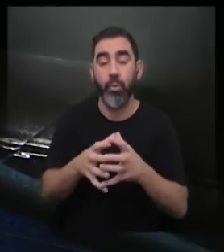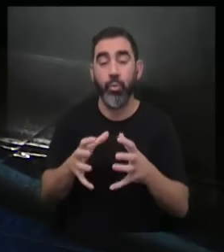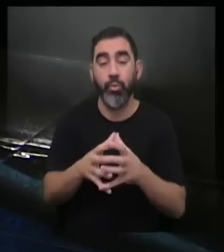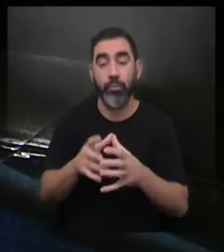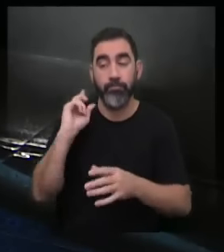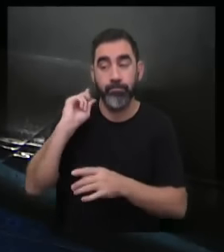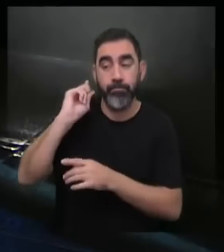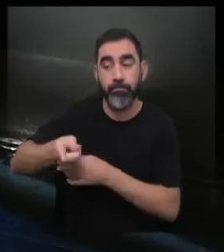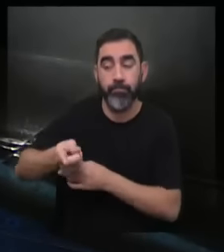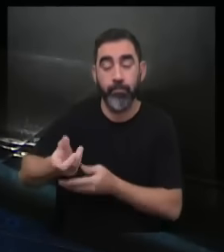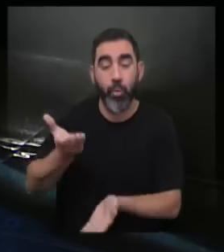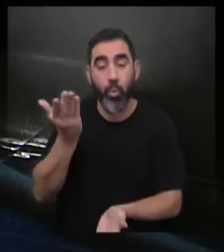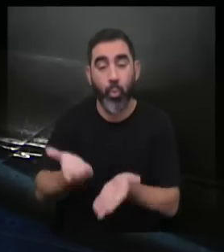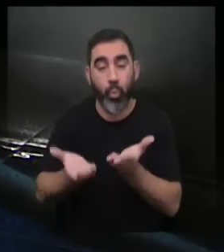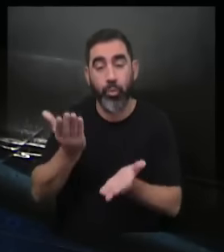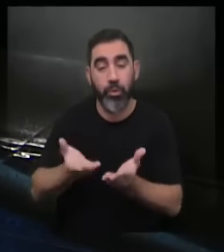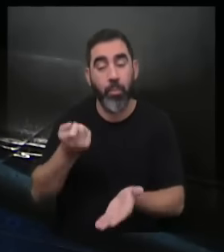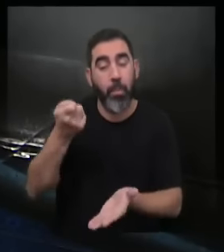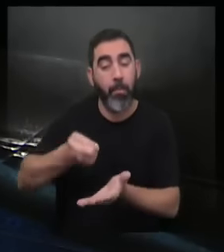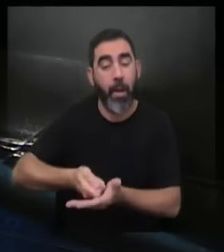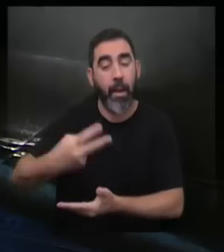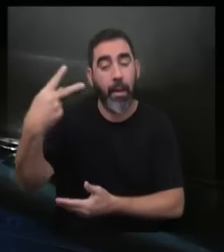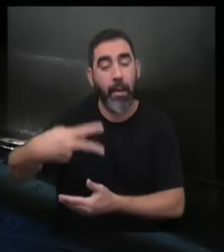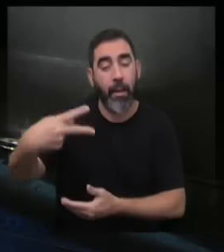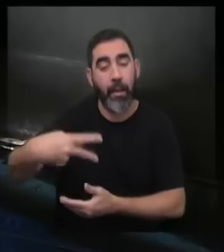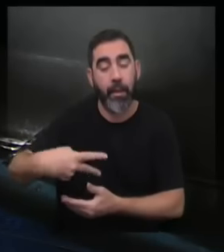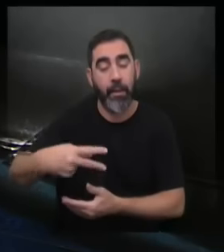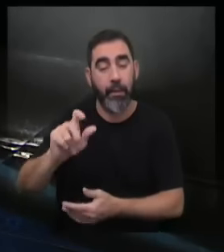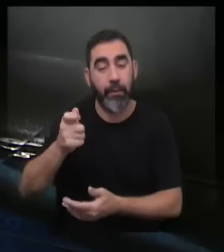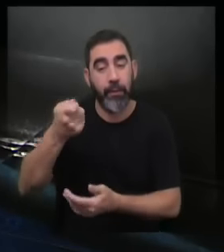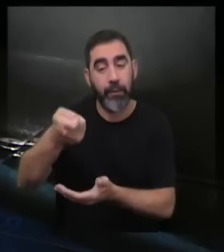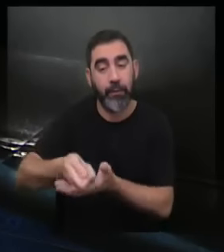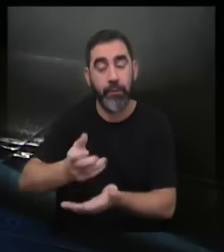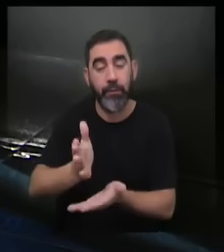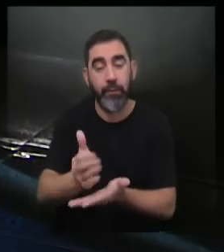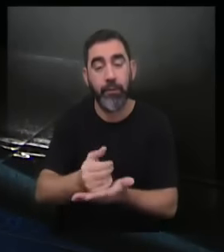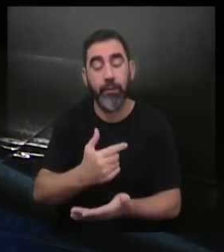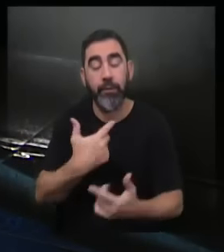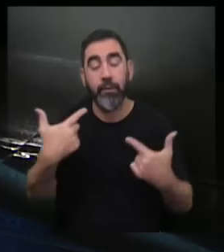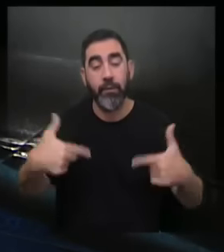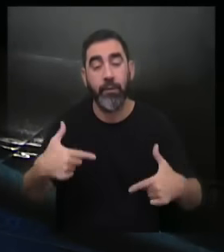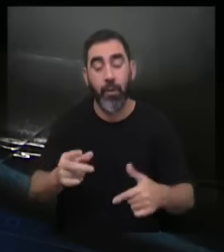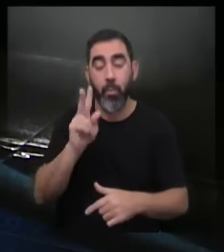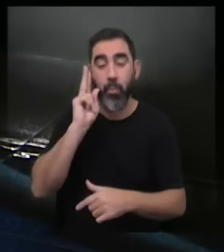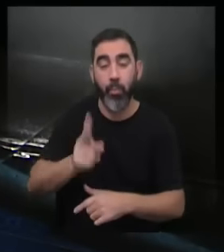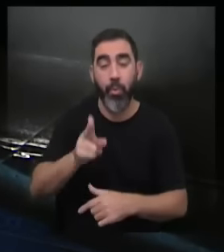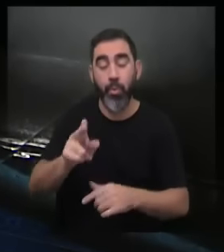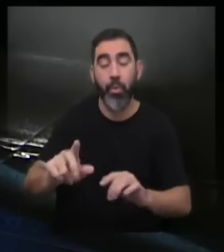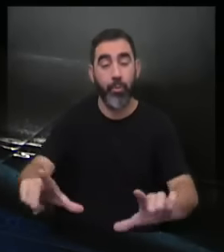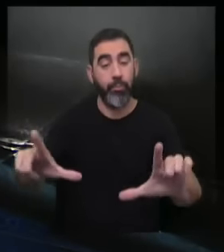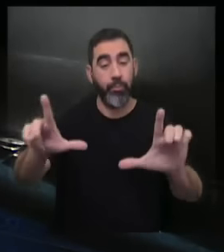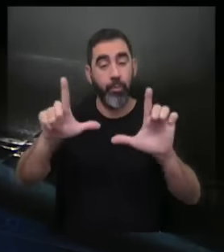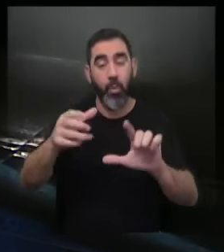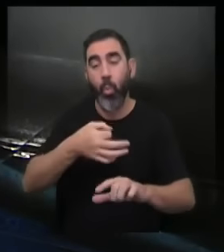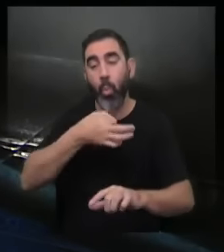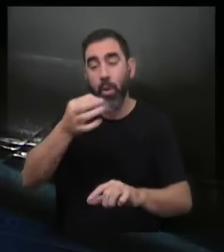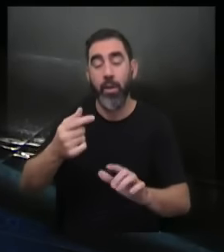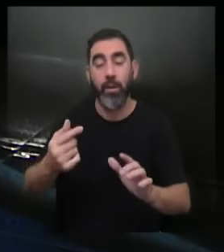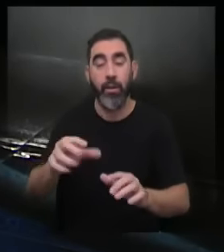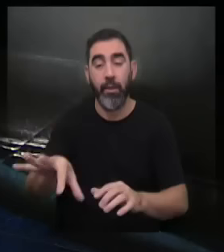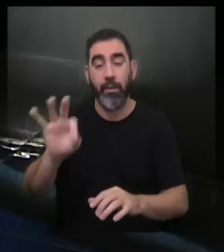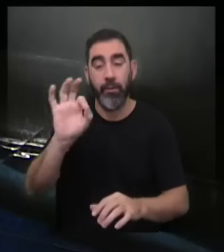condenados en la causa por el pago irregular de horas extras en ese departamento quedan entonces impedidos a presentarse a cualquier cargo